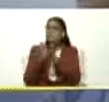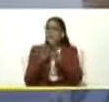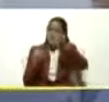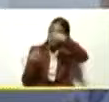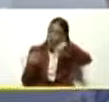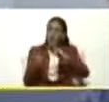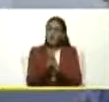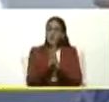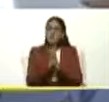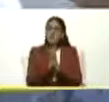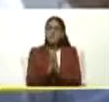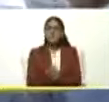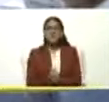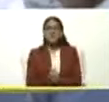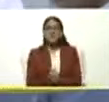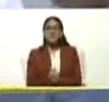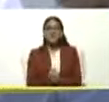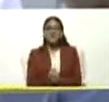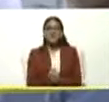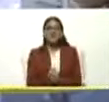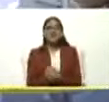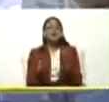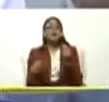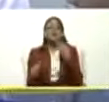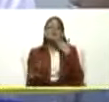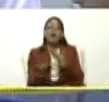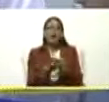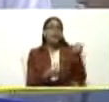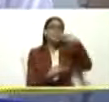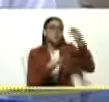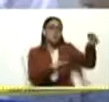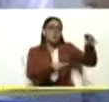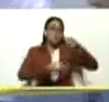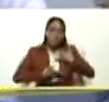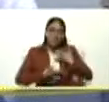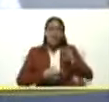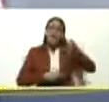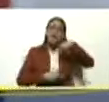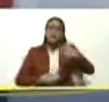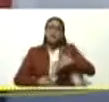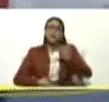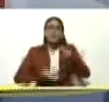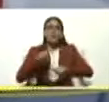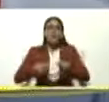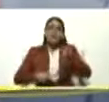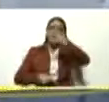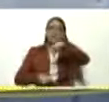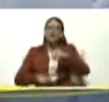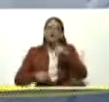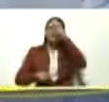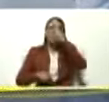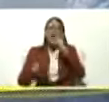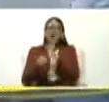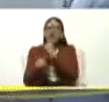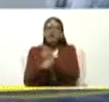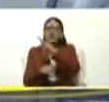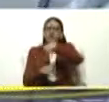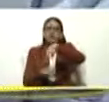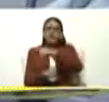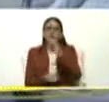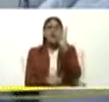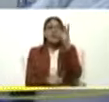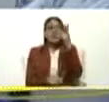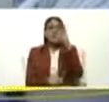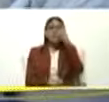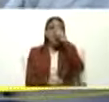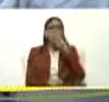¿Ah? Gracias a todo esto podemos hacer, los chicos ellos tienen... ¿Son muchachos de qué año? De tercer año,